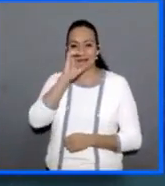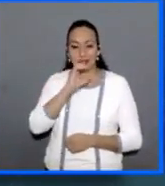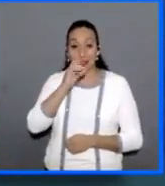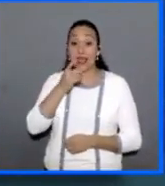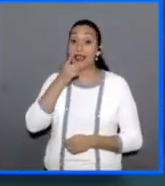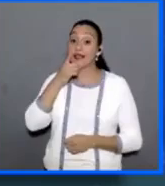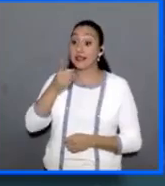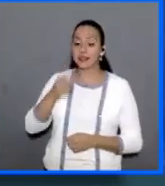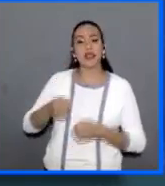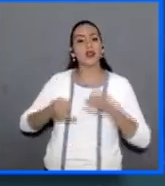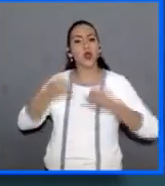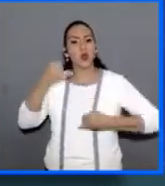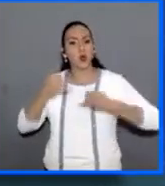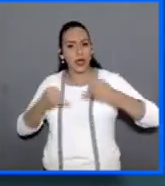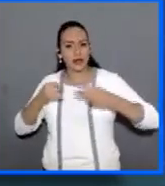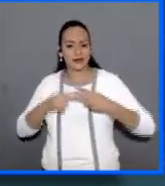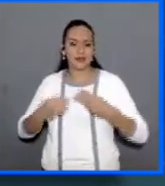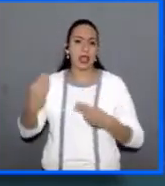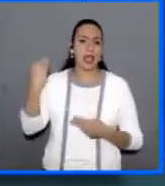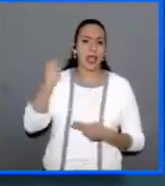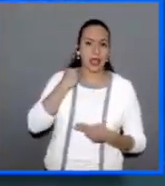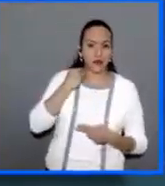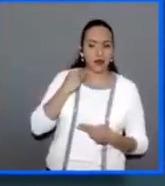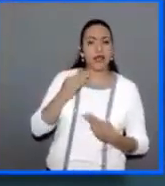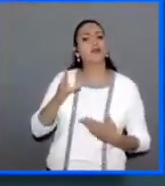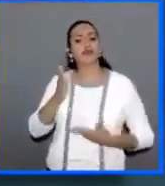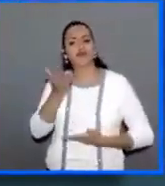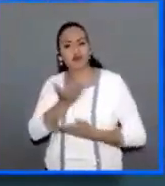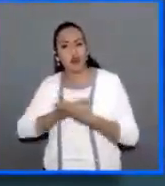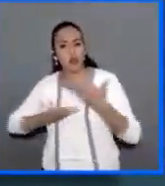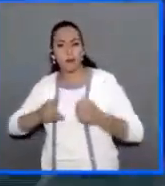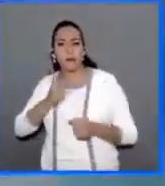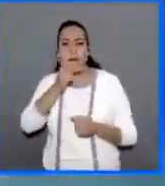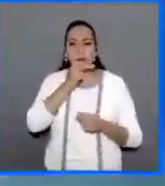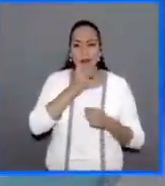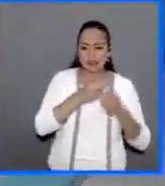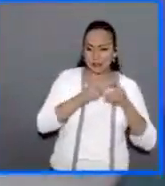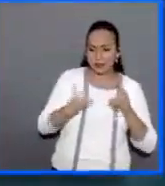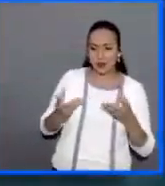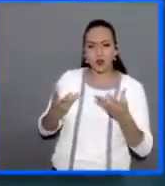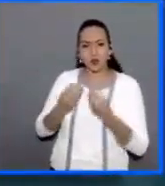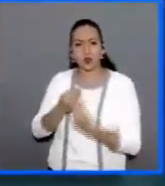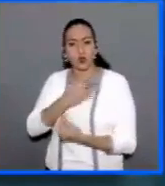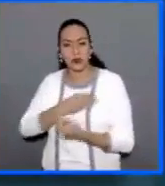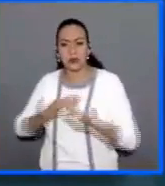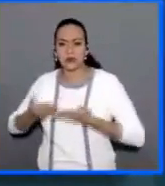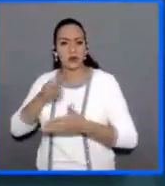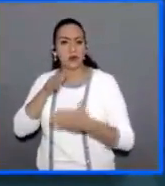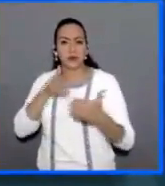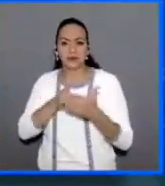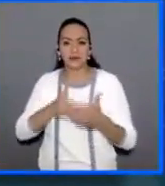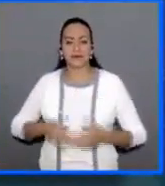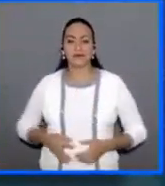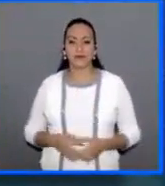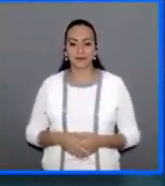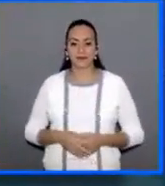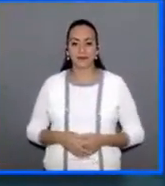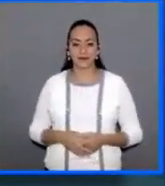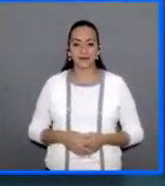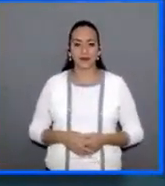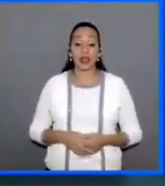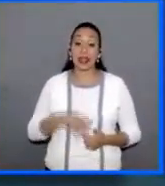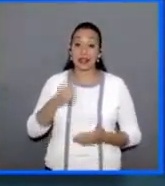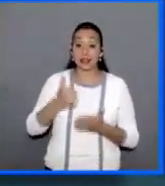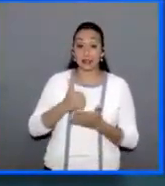abogados acotan las convivencias de padres divorciados con sus hijos e hijas. Inició en Ciudad Juárez, Chihuahua,